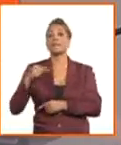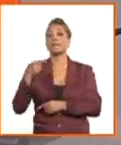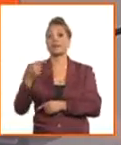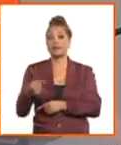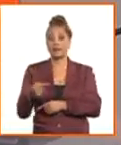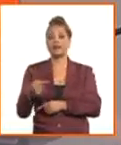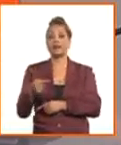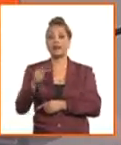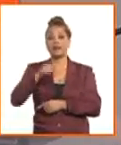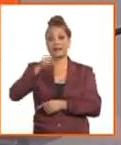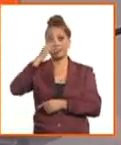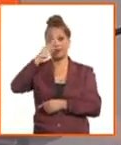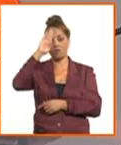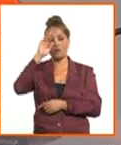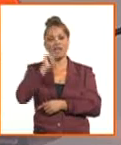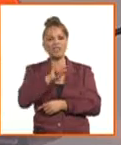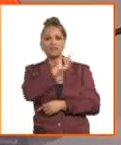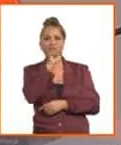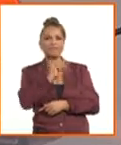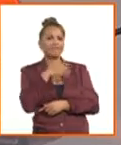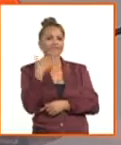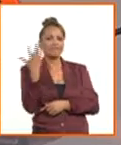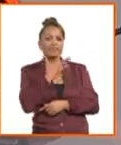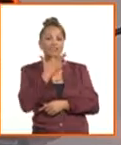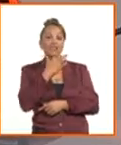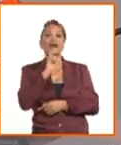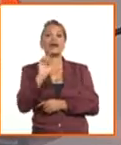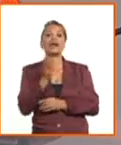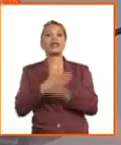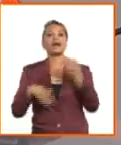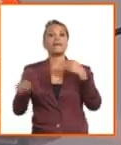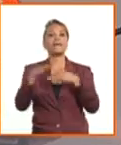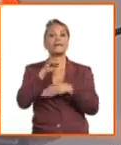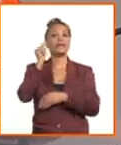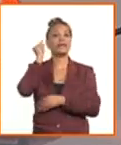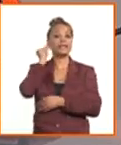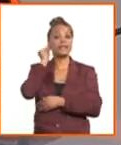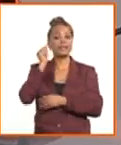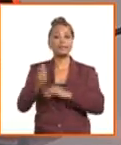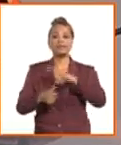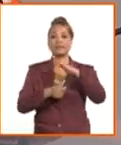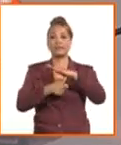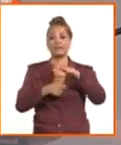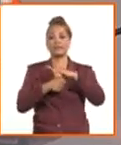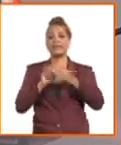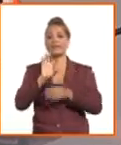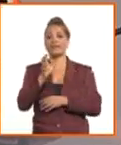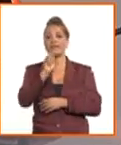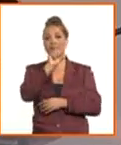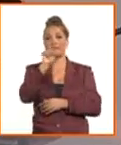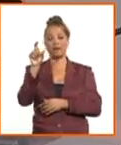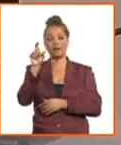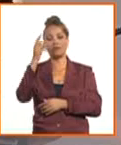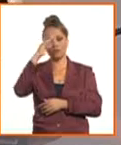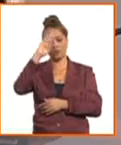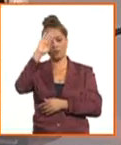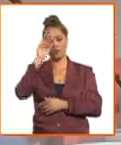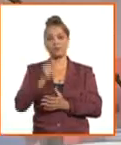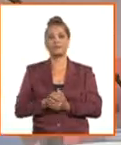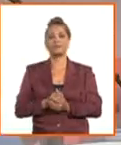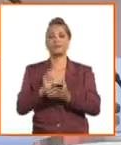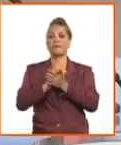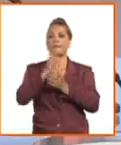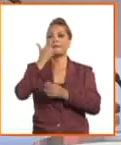nuestro país? Eso se lo preguntamos a la ministra presidente del Banco Central de Cuba, compañera Marta Sabina Wilson